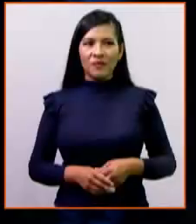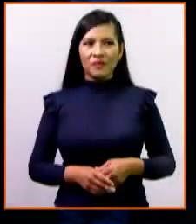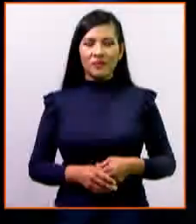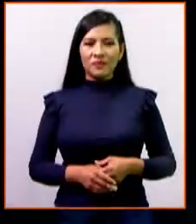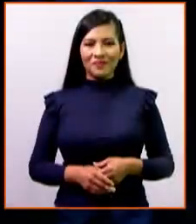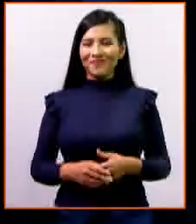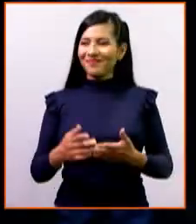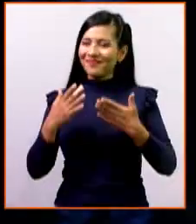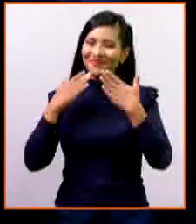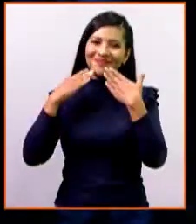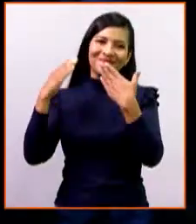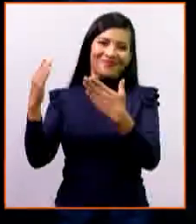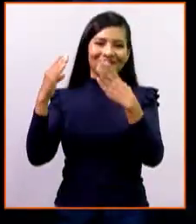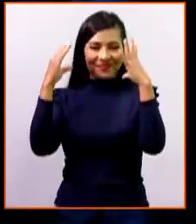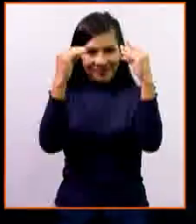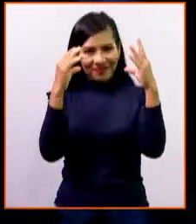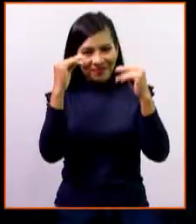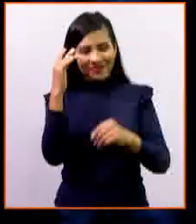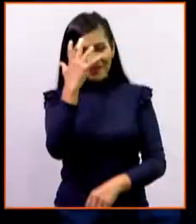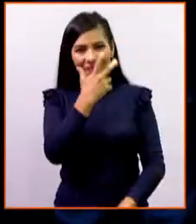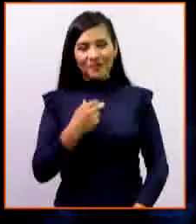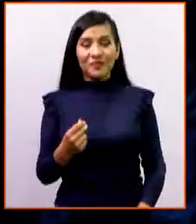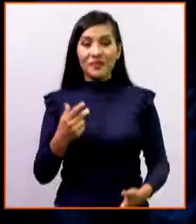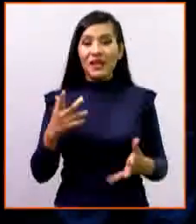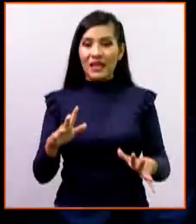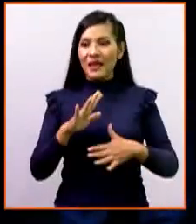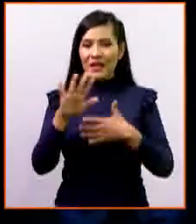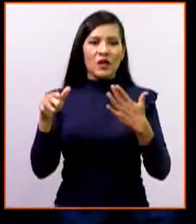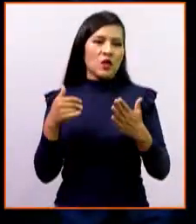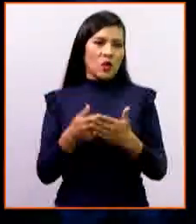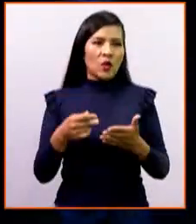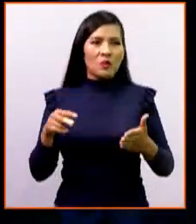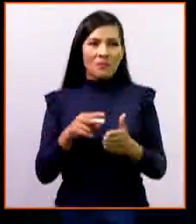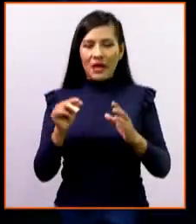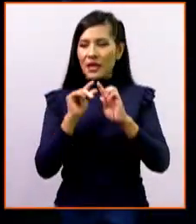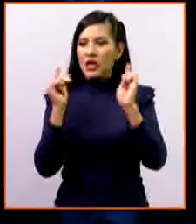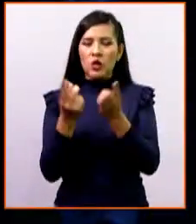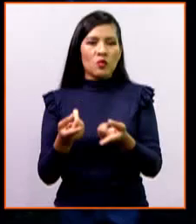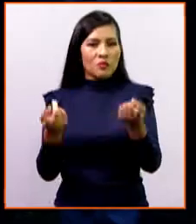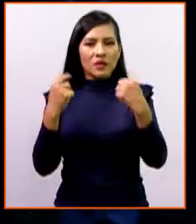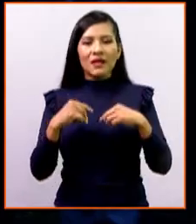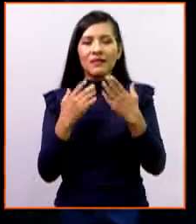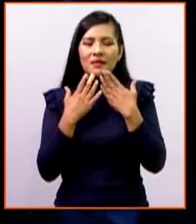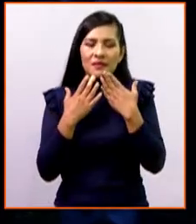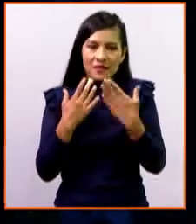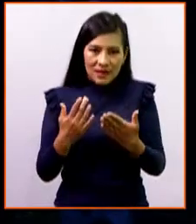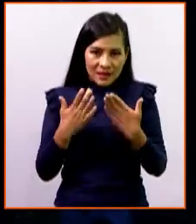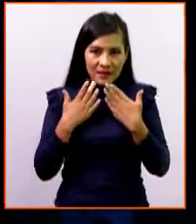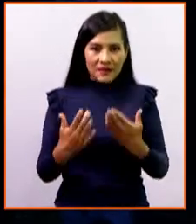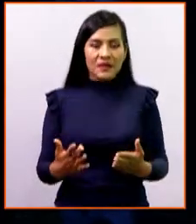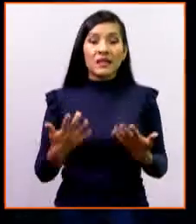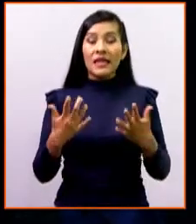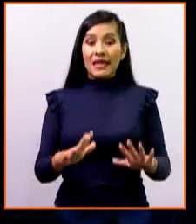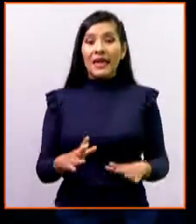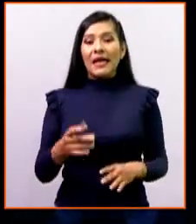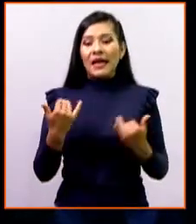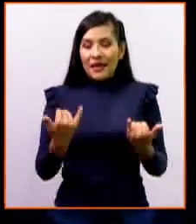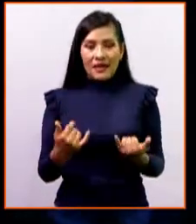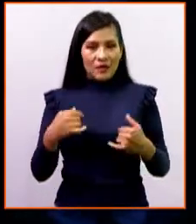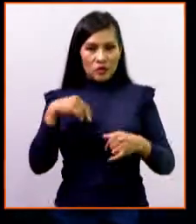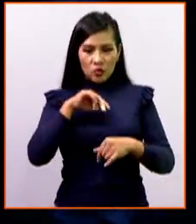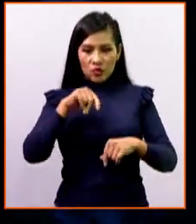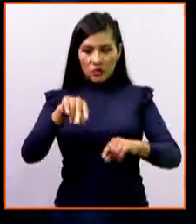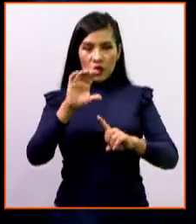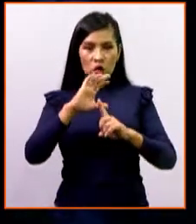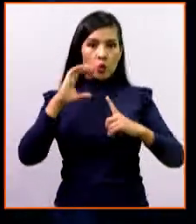Muchas gracias. Guapísimo. Muchas gracias por estar aquí también. Yo, bueno. La verdad es que este espacio